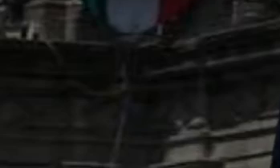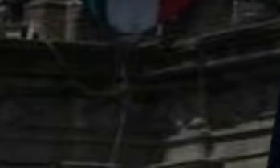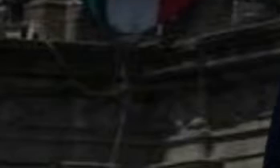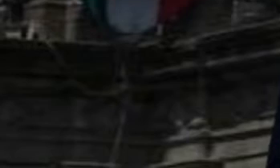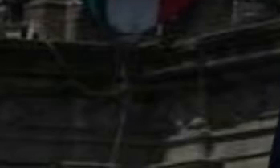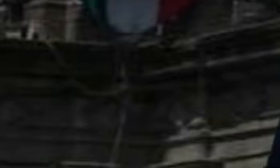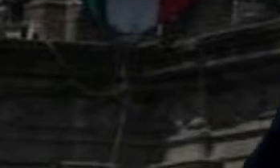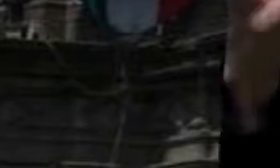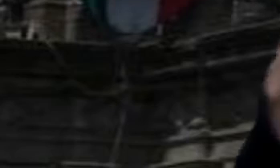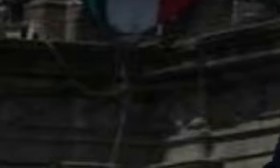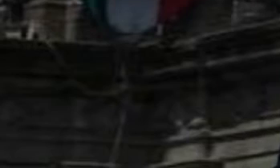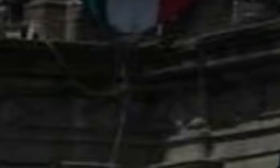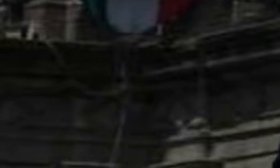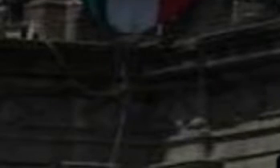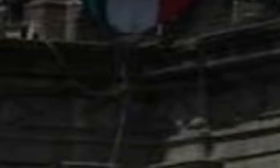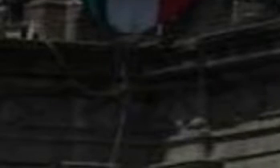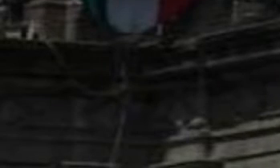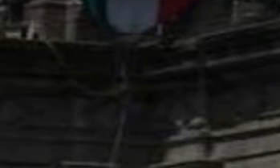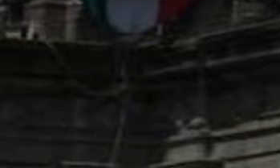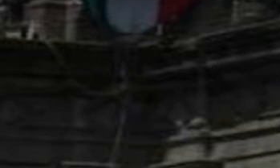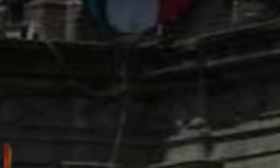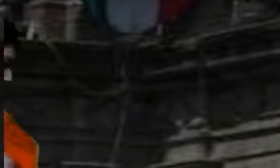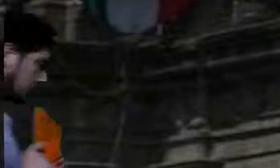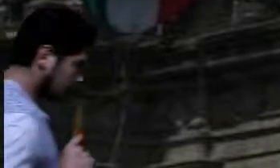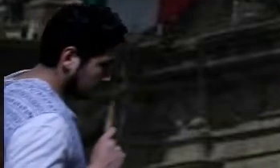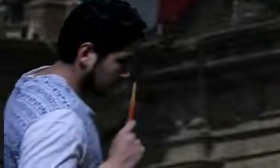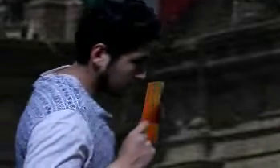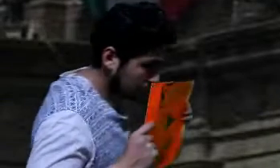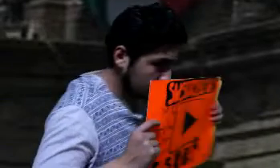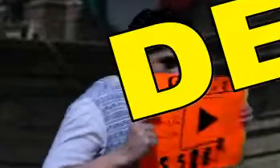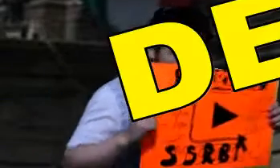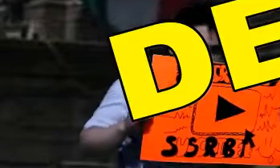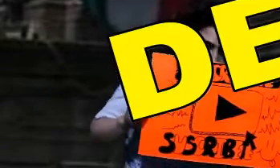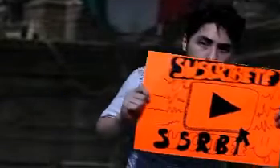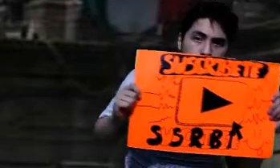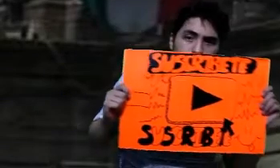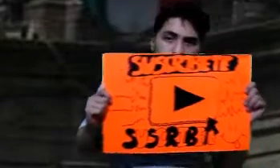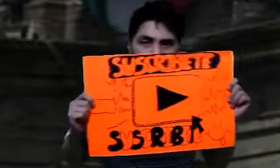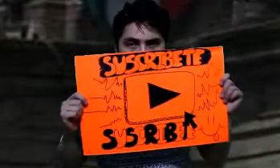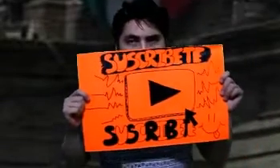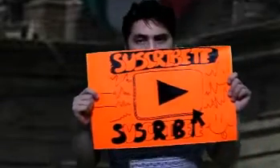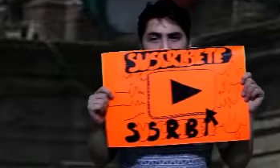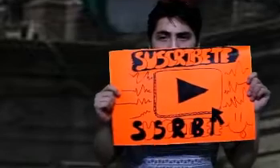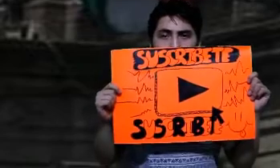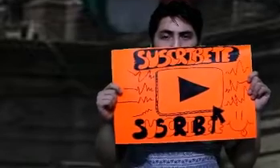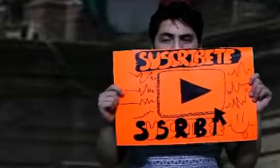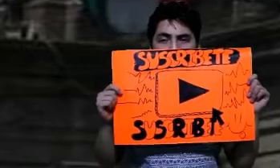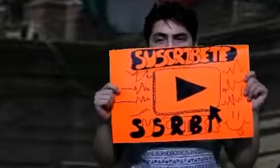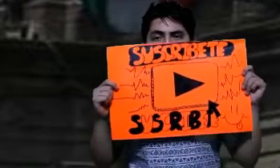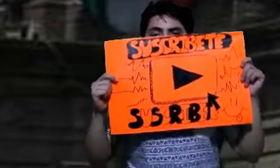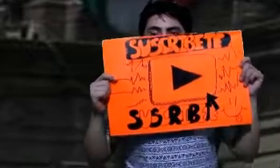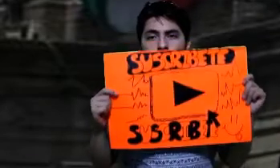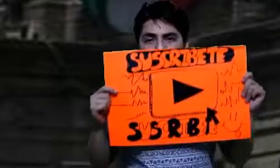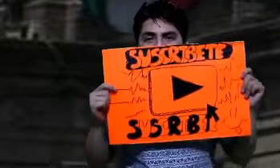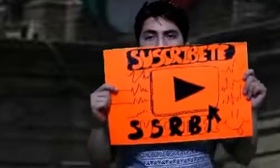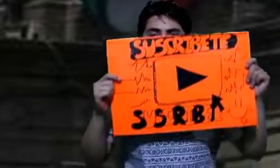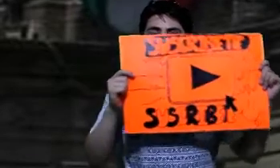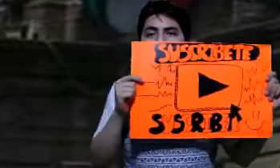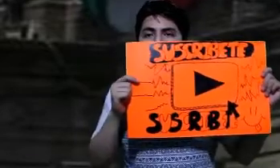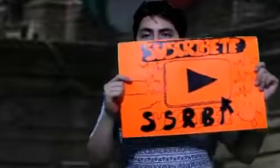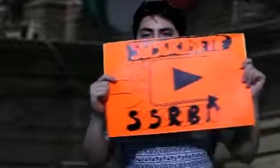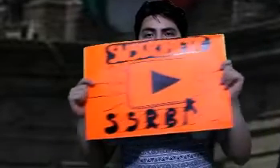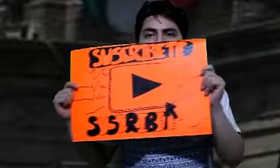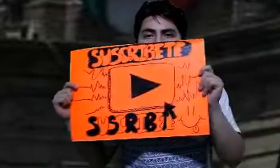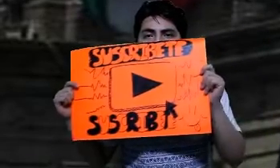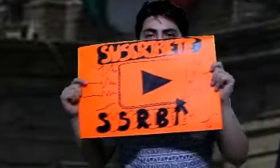Bueno, ya después de un buen cocol, que por cierto alguien va a ser despedido porque aquí no había cocol, hay que aclarar eso. Después de